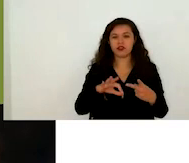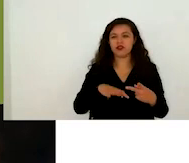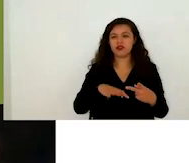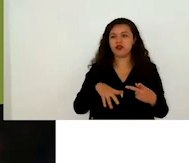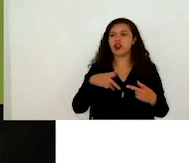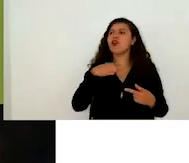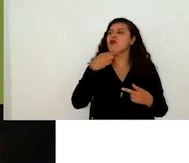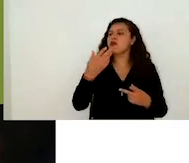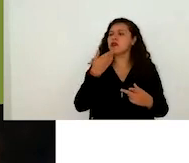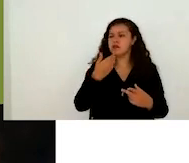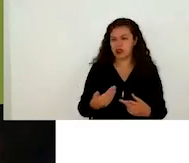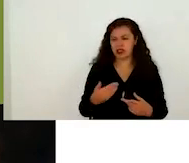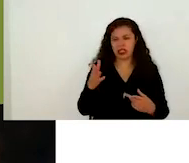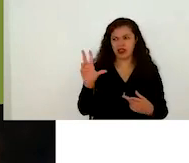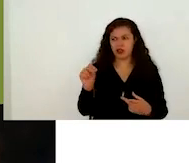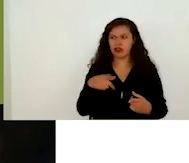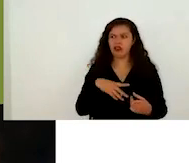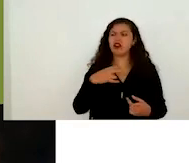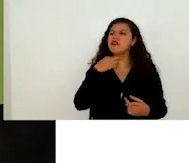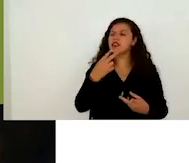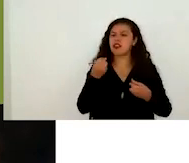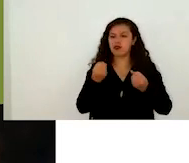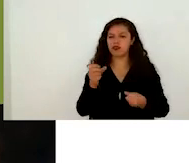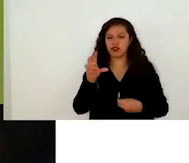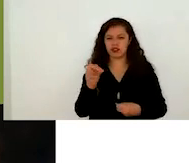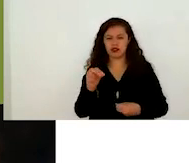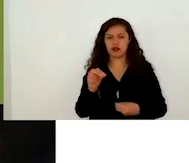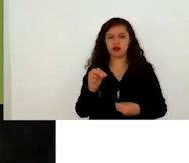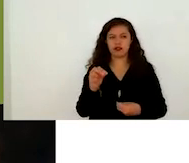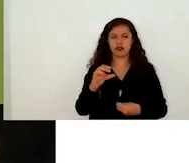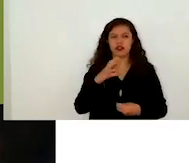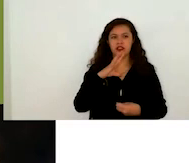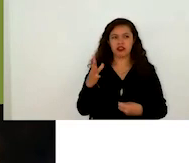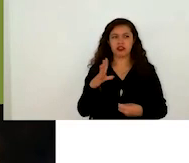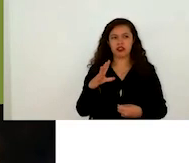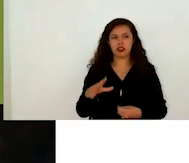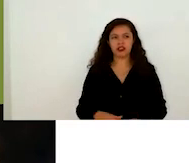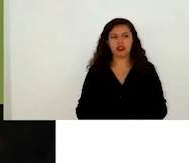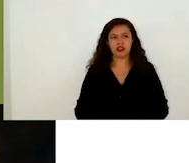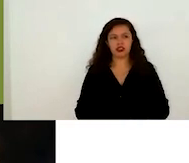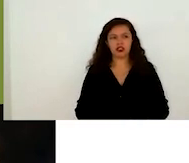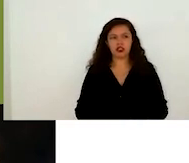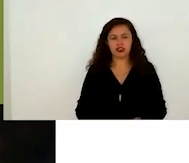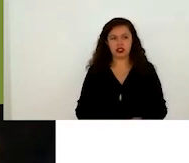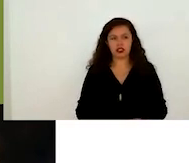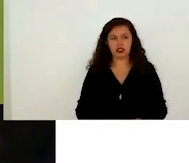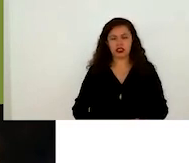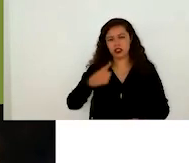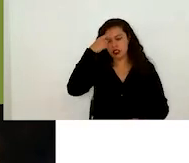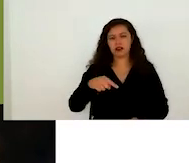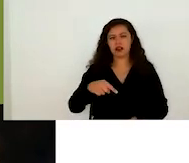voz no es modular si puedes generar precisamente esto un conflicto y asombrar a su vez